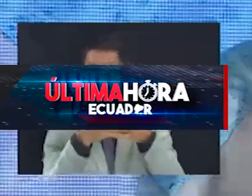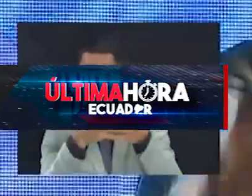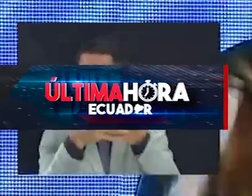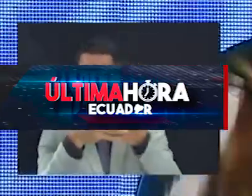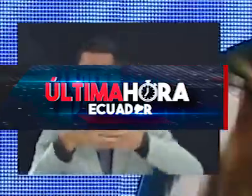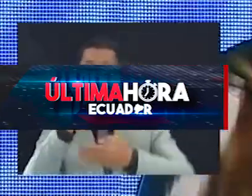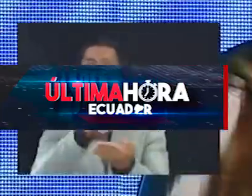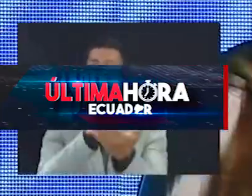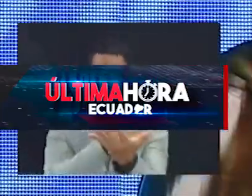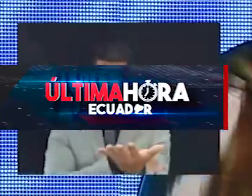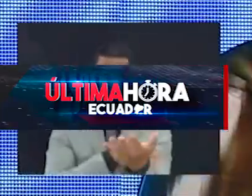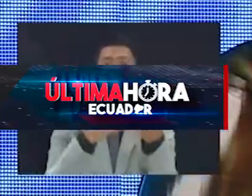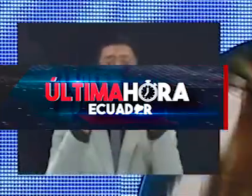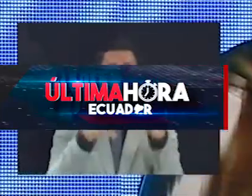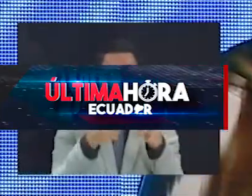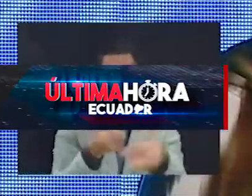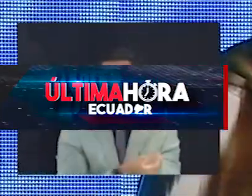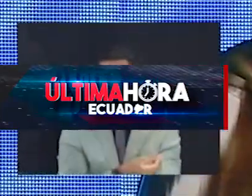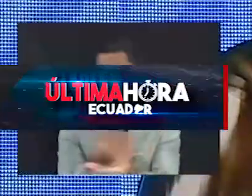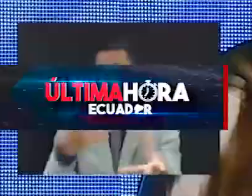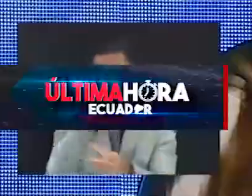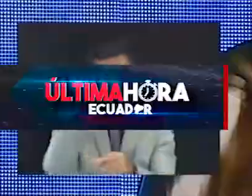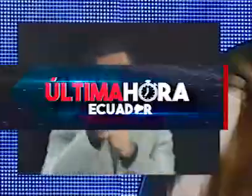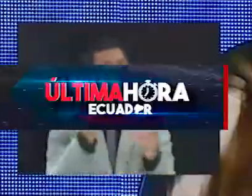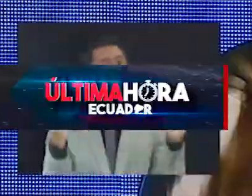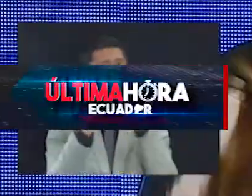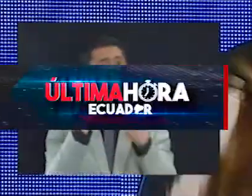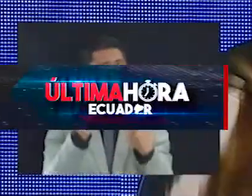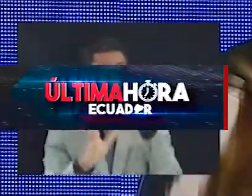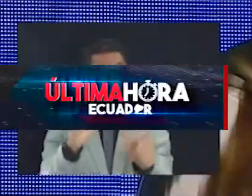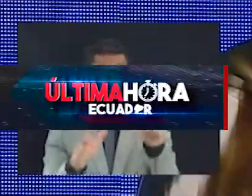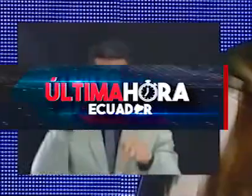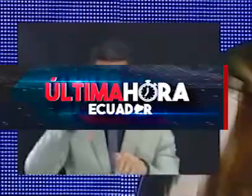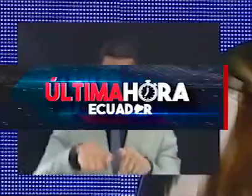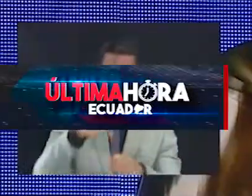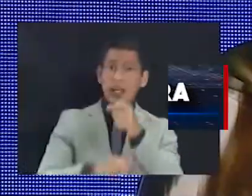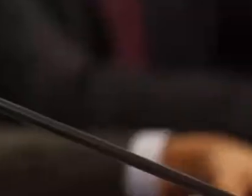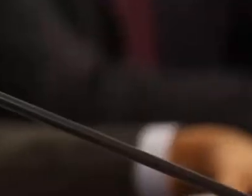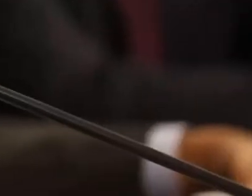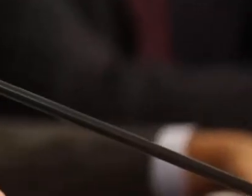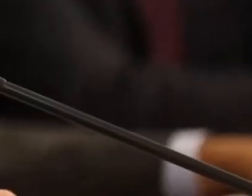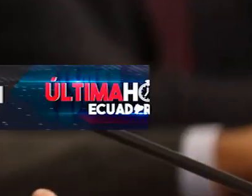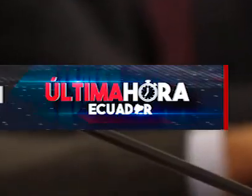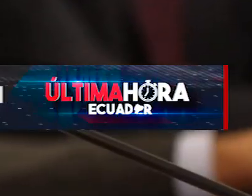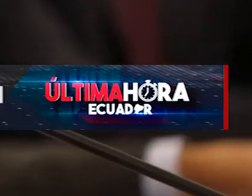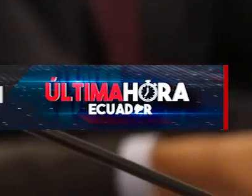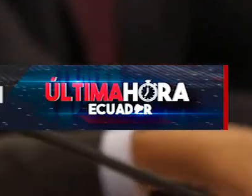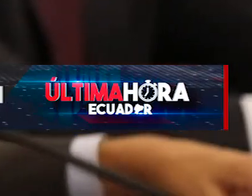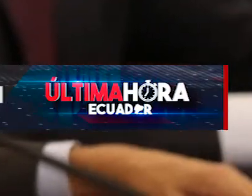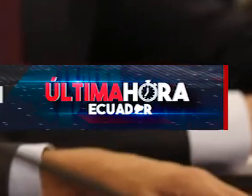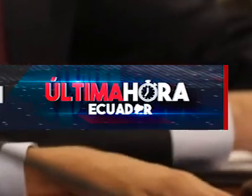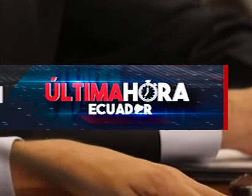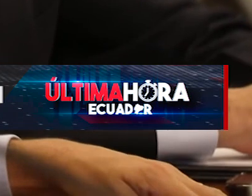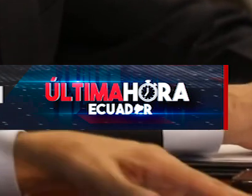45.196 empleos en Guayaquil urbano y rural fue el resultado en el 2021 solo de la Dirección de Obras Públicas. La burgomaestre hizo